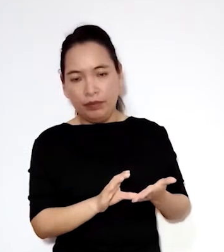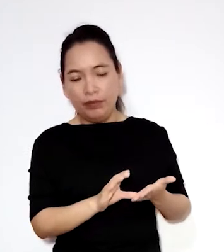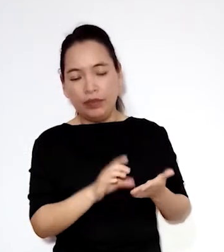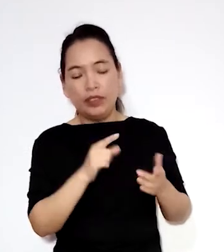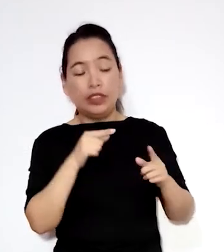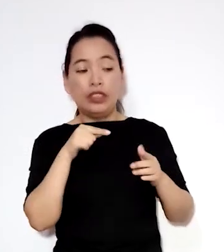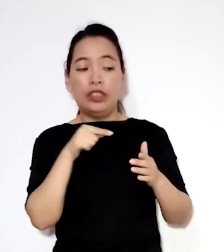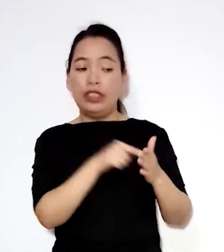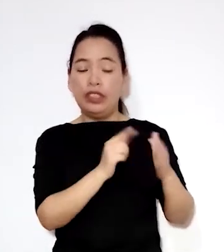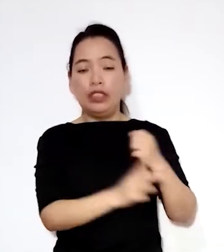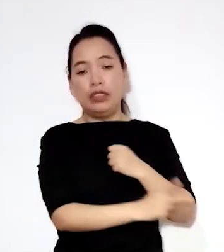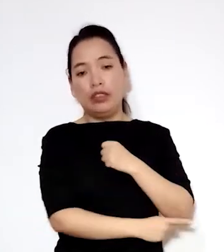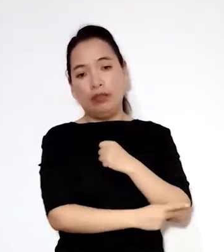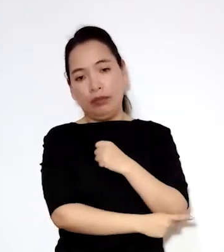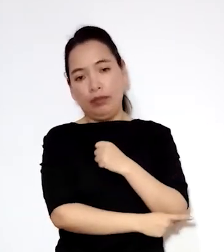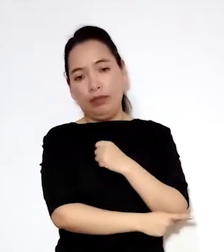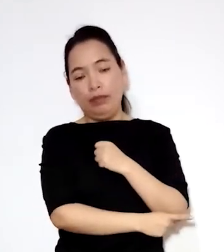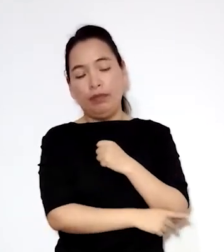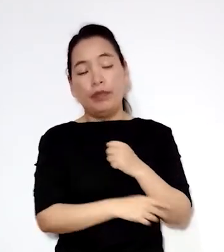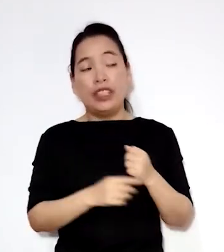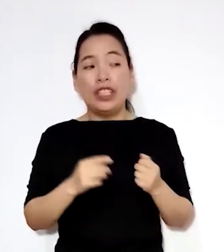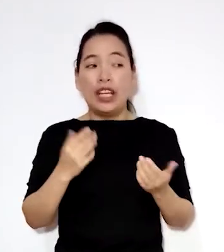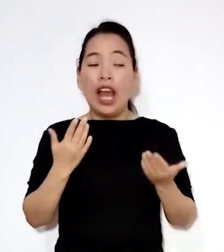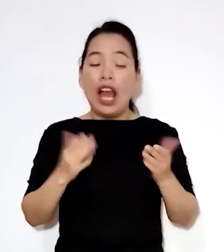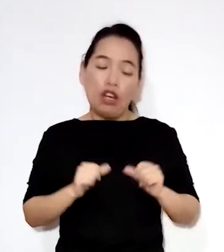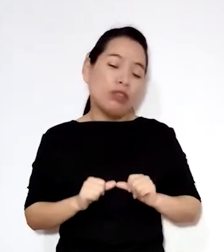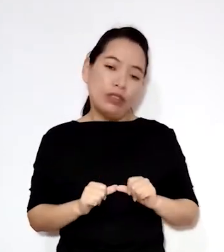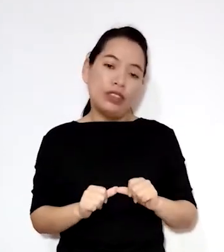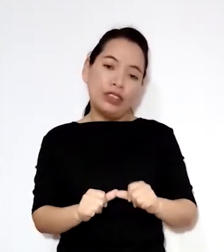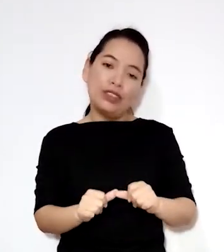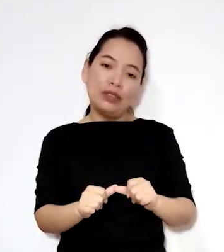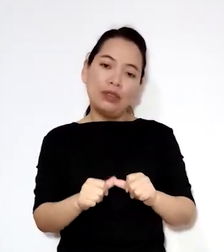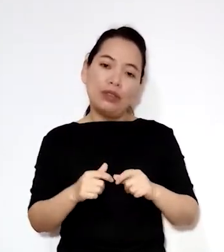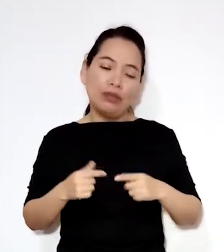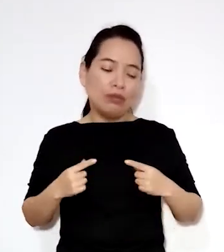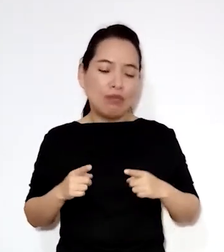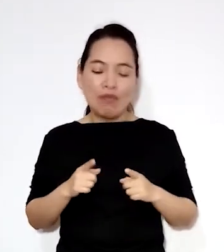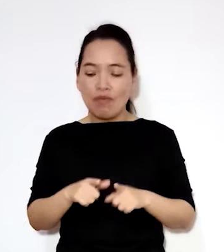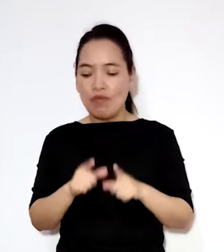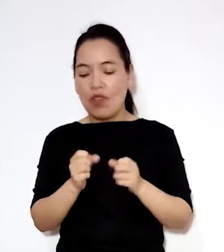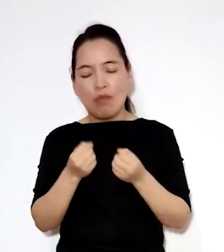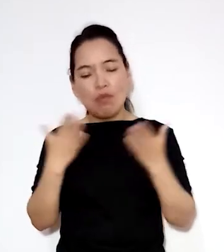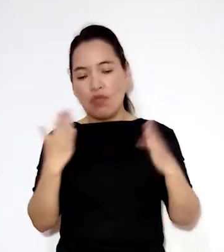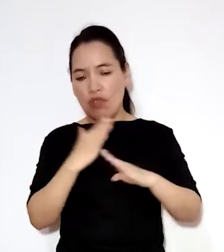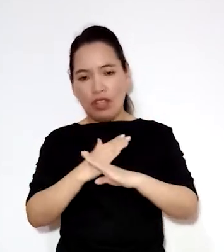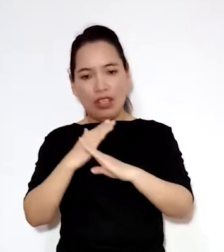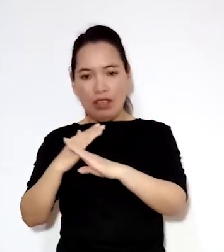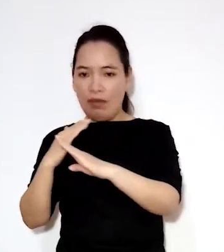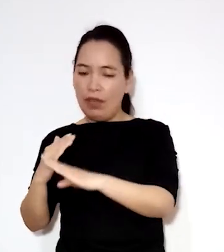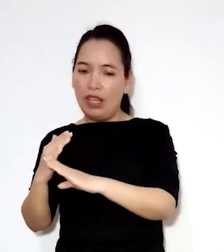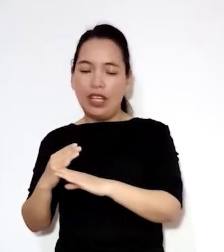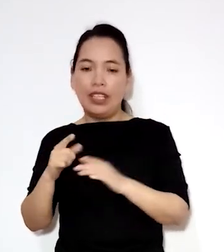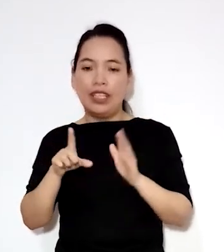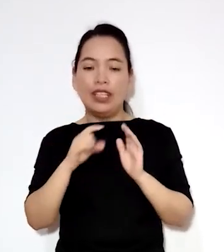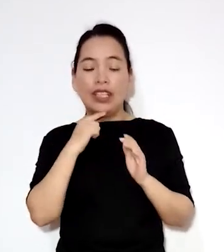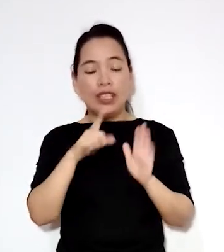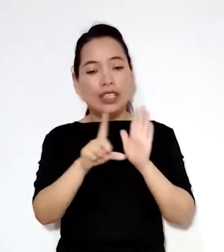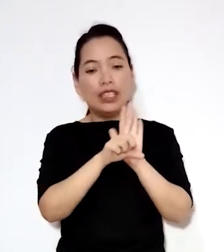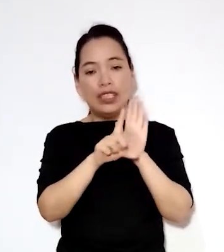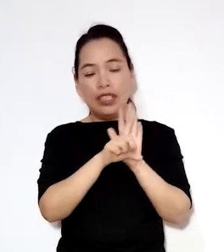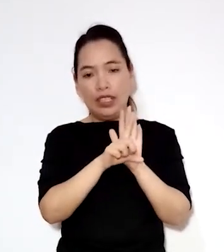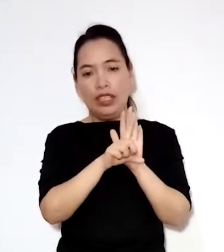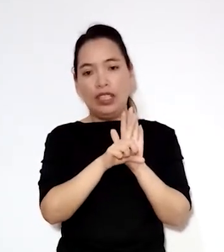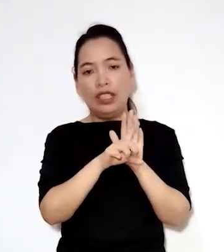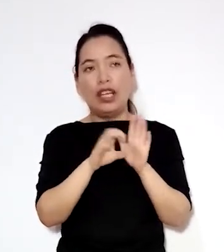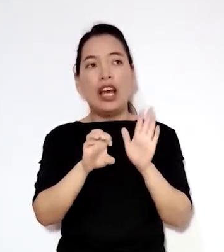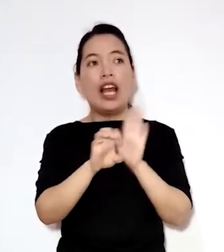sus países, ¿no? Persisten barreras ampliamente mencionadas en la legislación y en la literatura, como